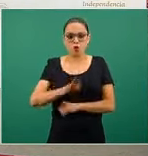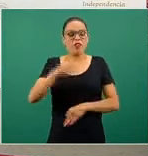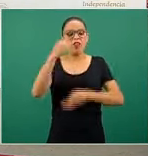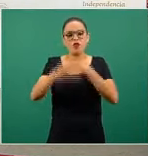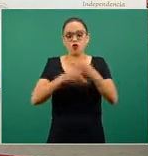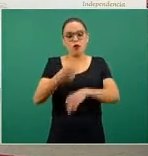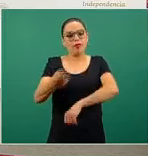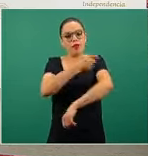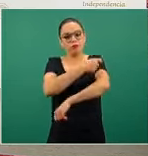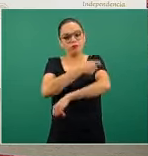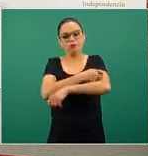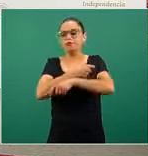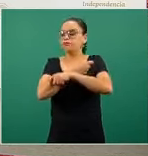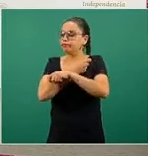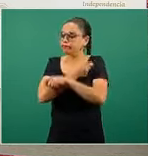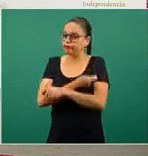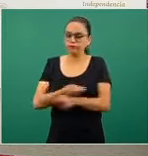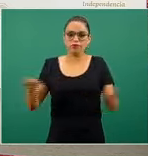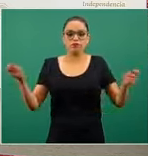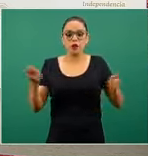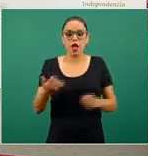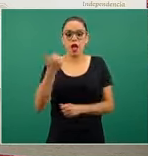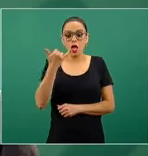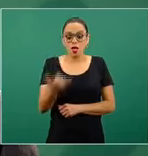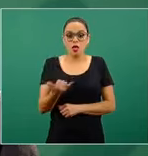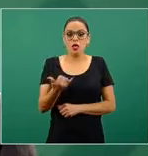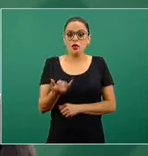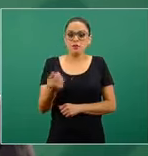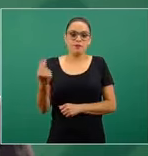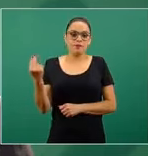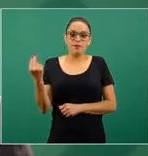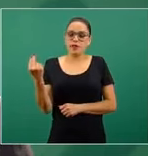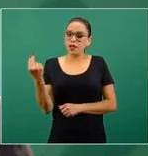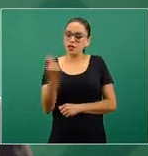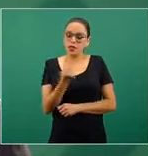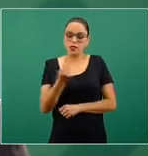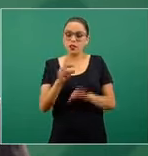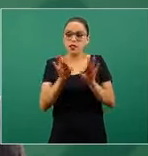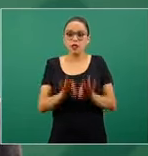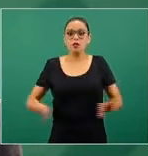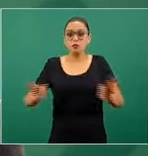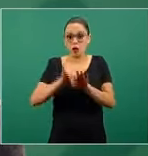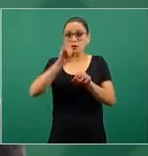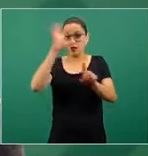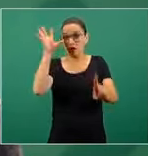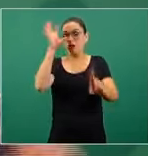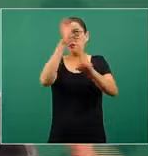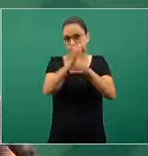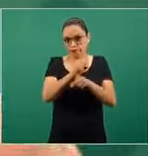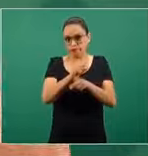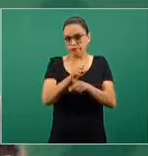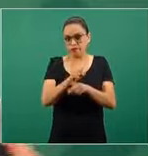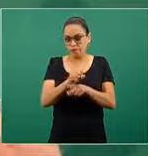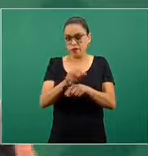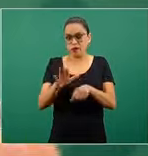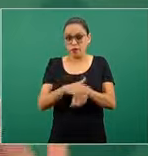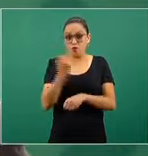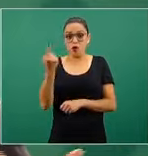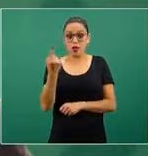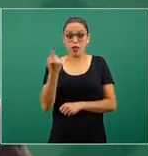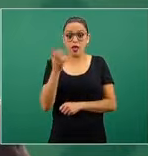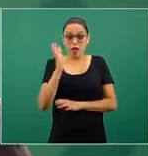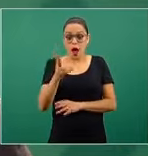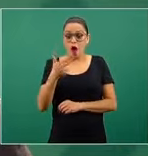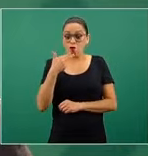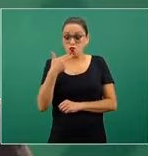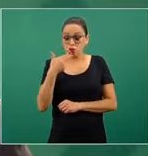las vacunas. Y vamos a estar motivando, lo tenemos que lograr, esa es una meta importante, porque en la medida en que se utilizan podemos liberar